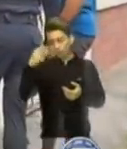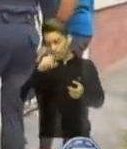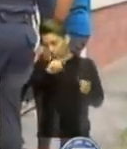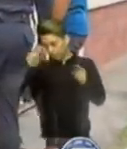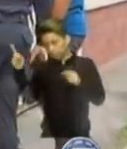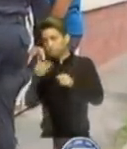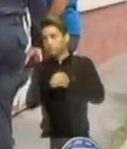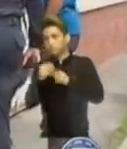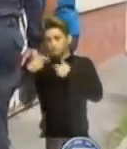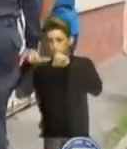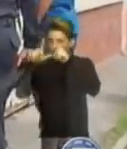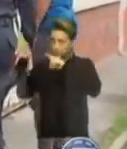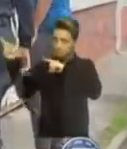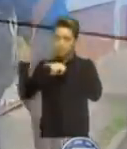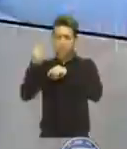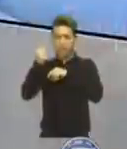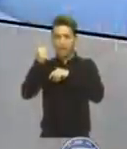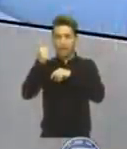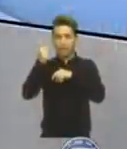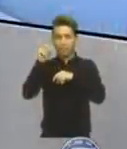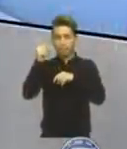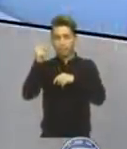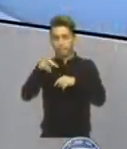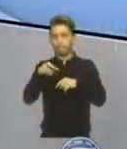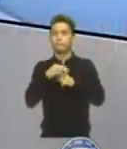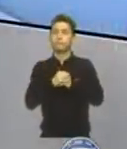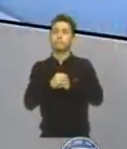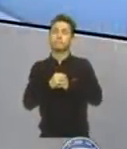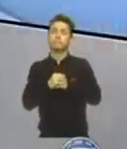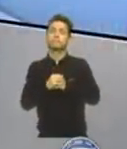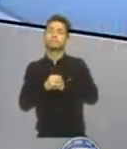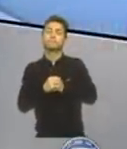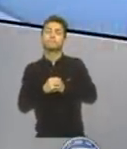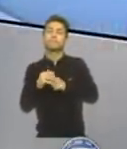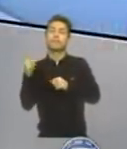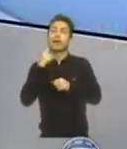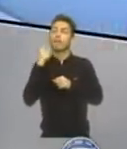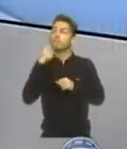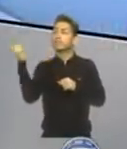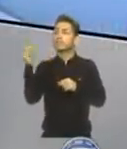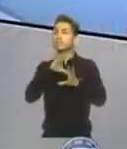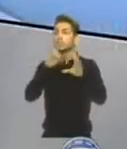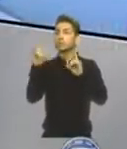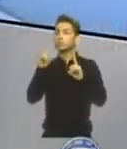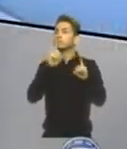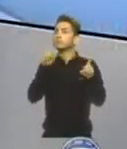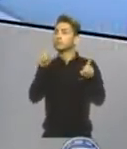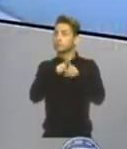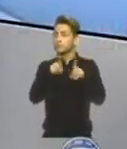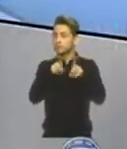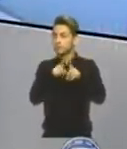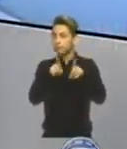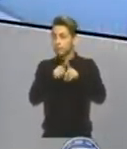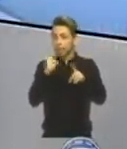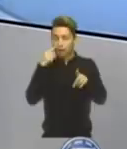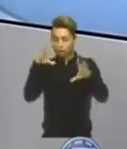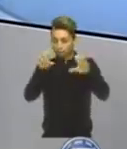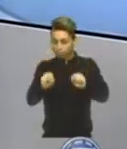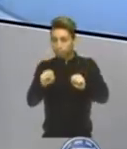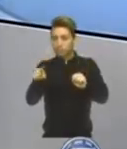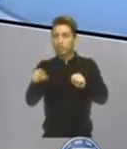Mario Tumín. Las autoridades de Estados Unidos también detectaron a un grupo de migrantes donde hay